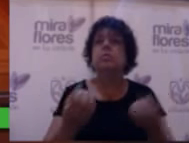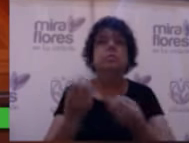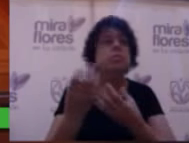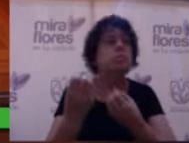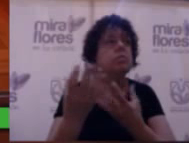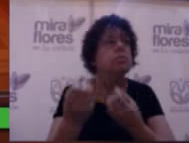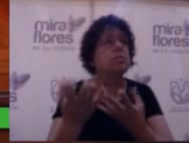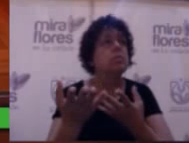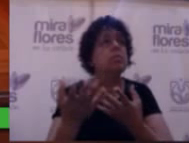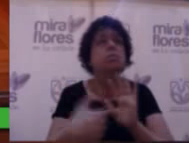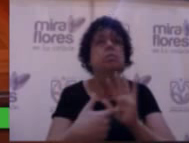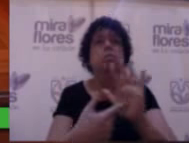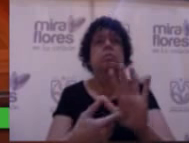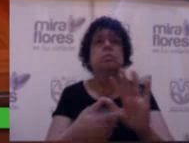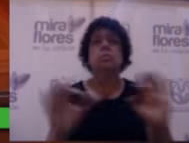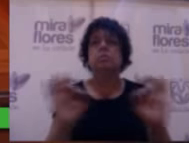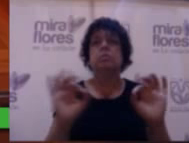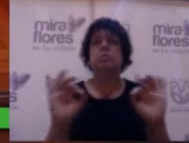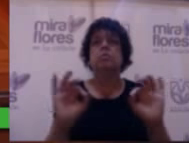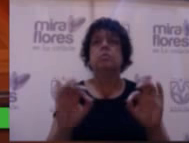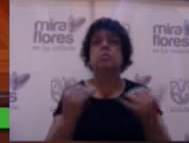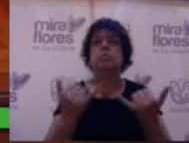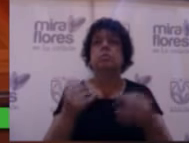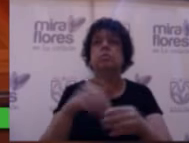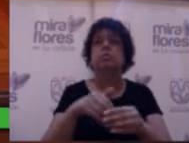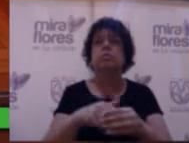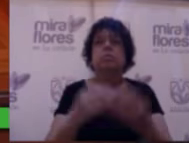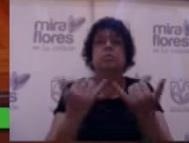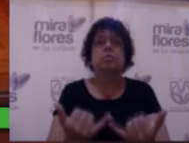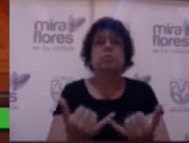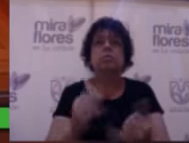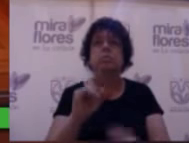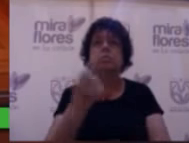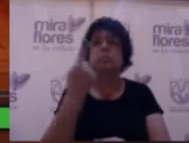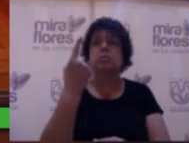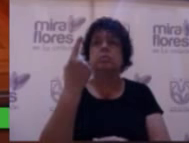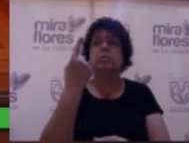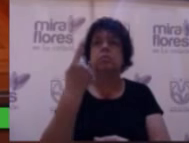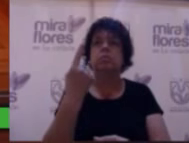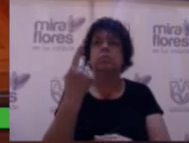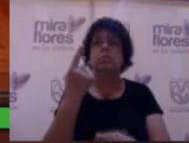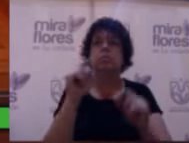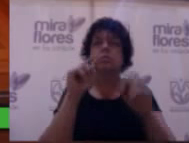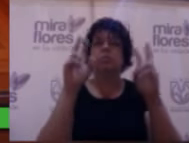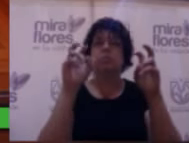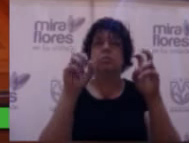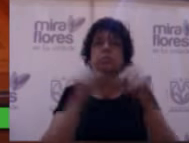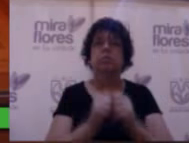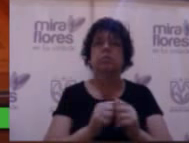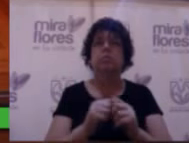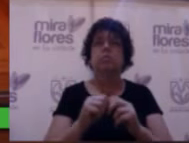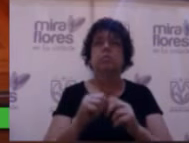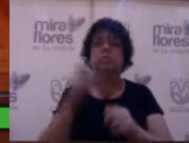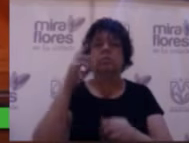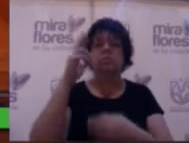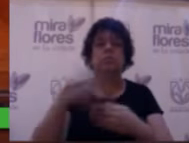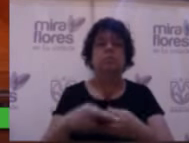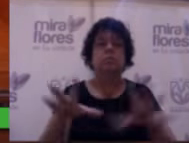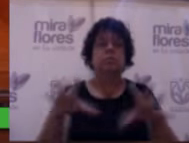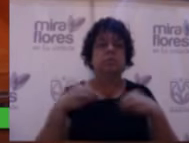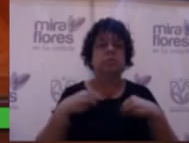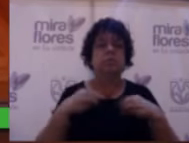hay informes, vamos a lo que es orden del día. Al primer punto. Proyecto de acuerdo de consejo que acepta la